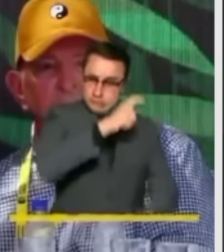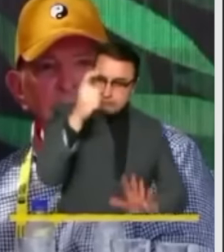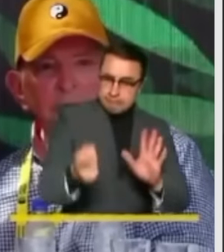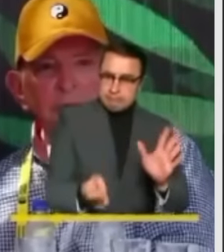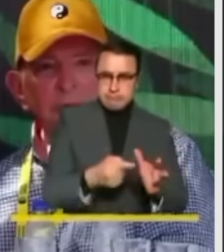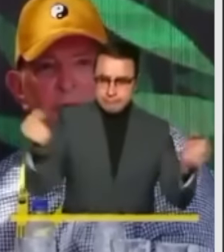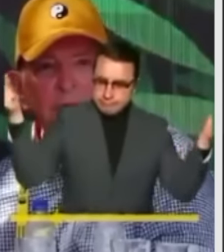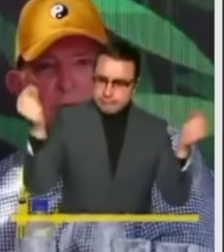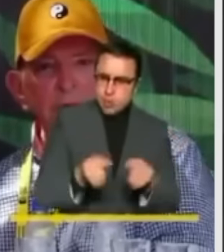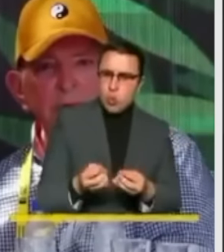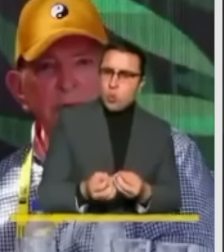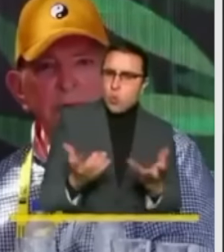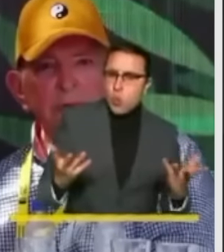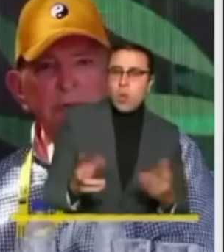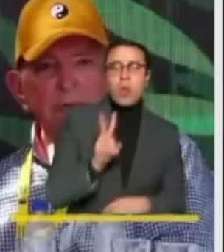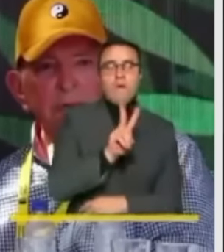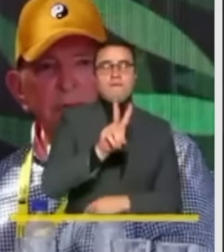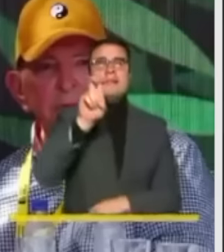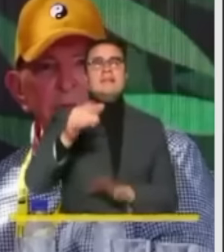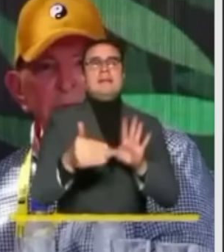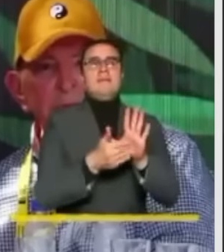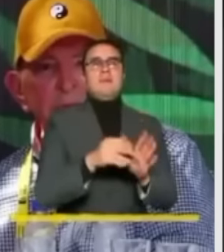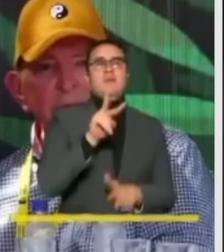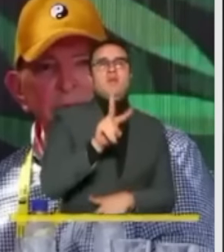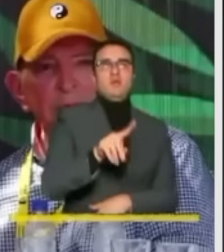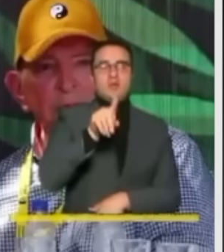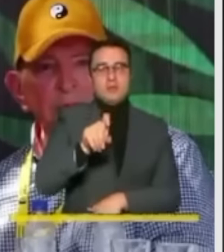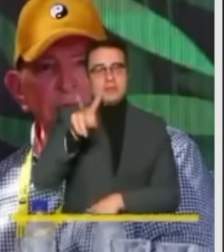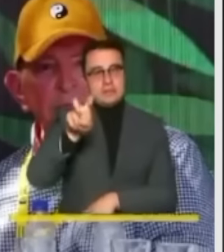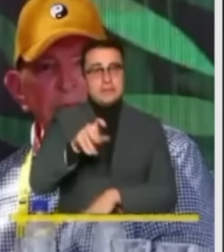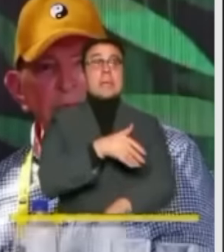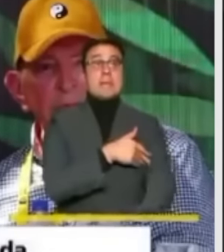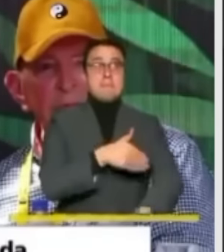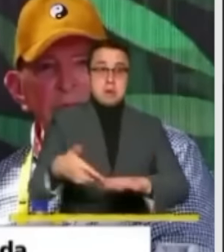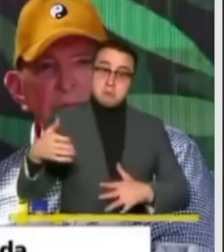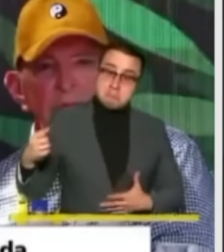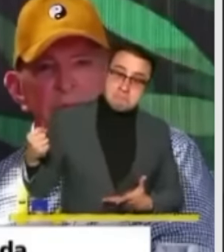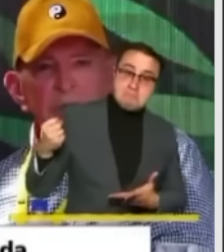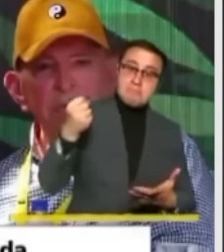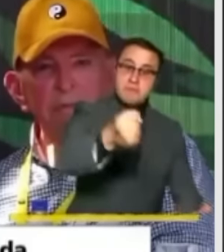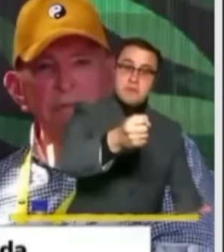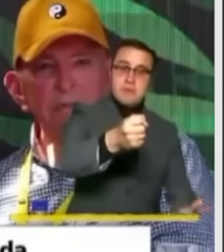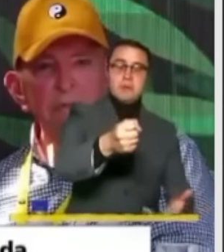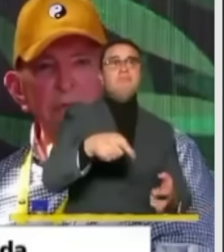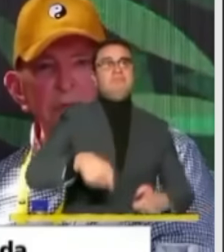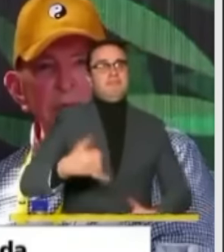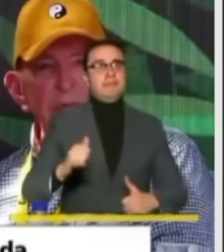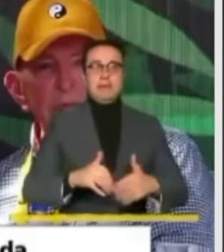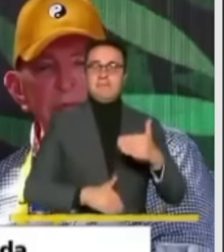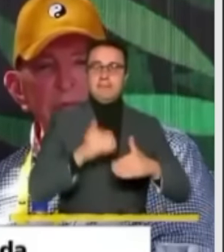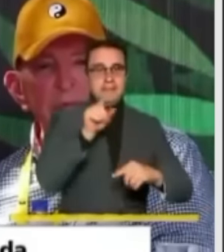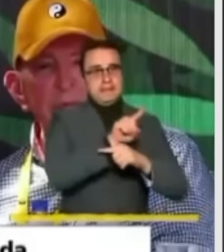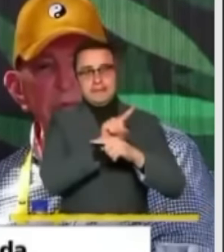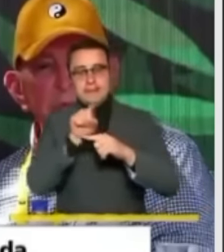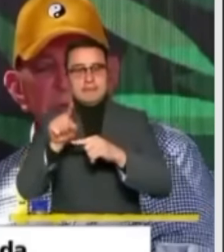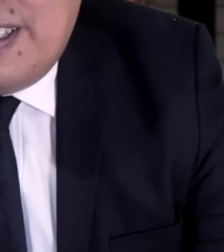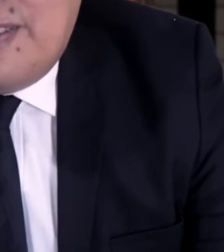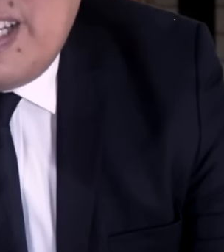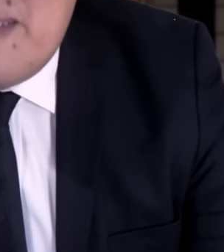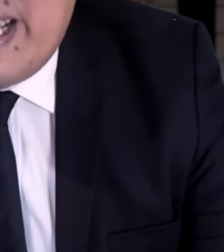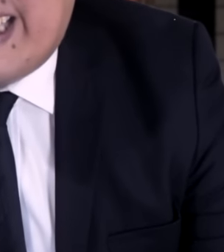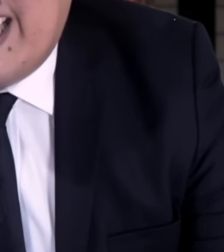vicepresidenta, va a ser de 27.267 millones, obras que ya comienzan esta semana. Muchas